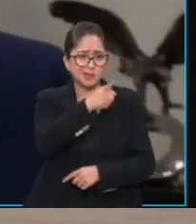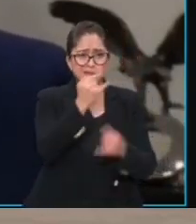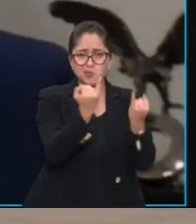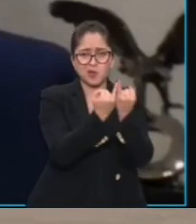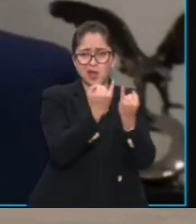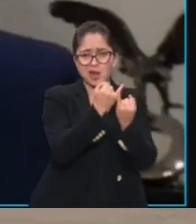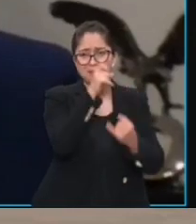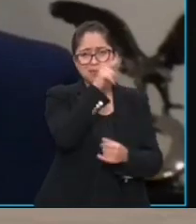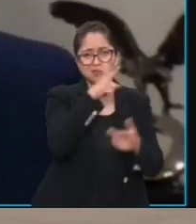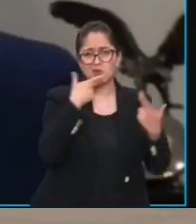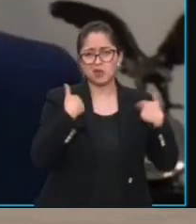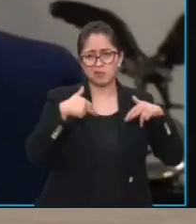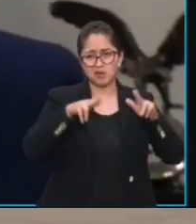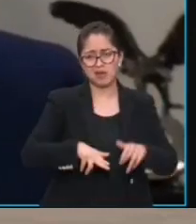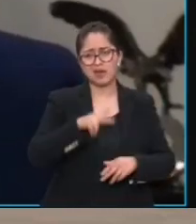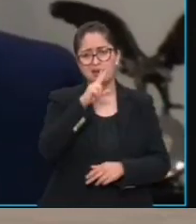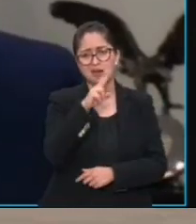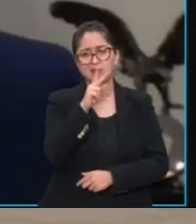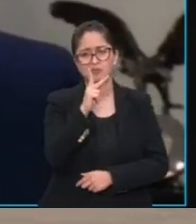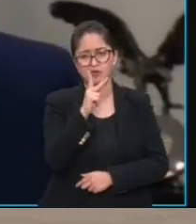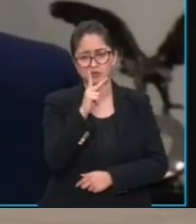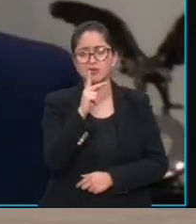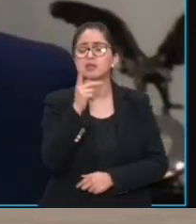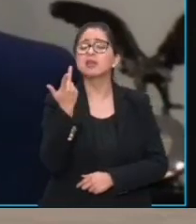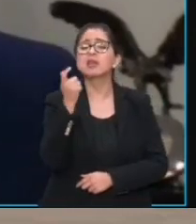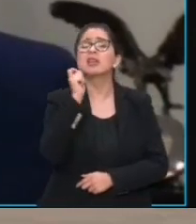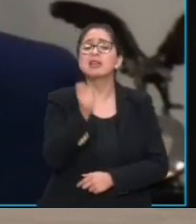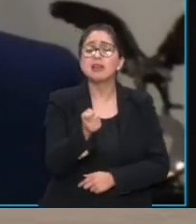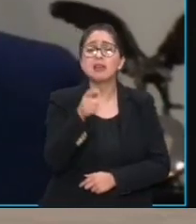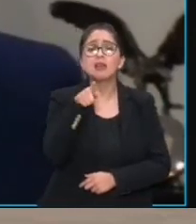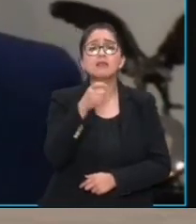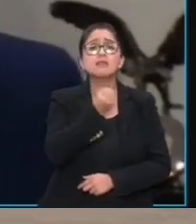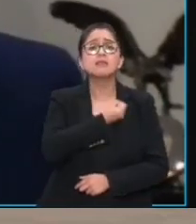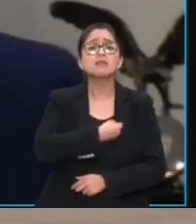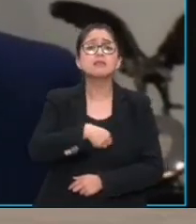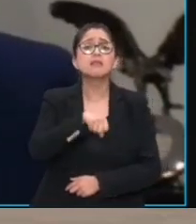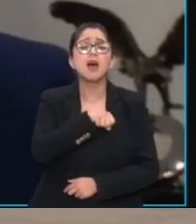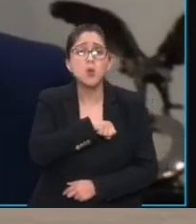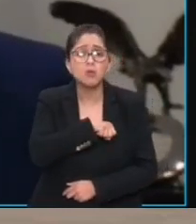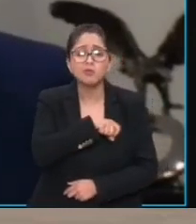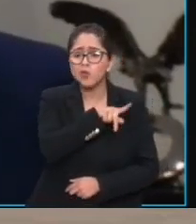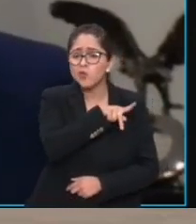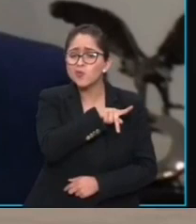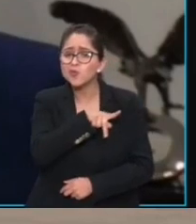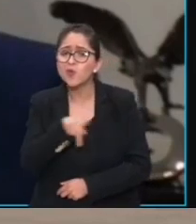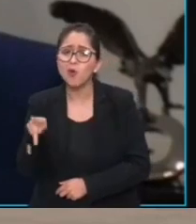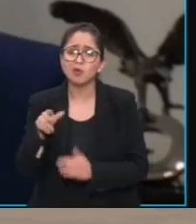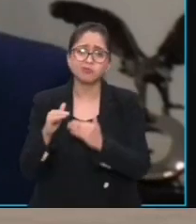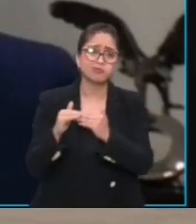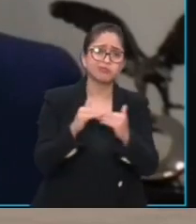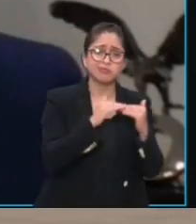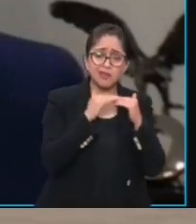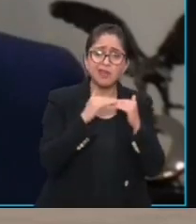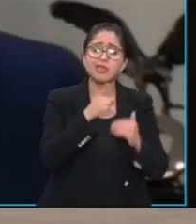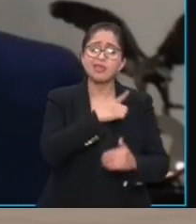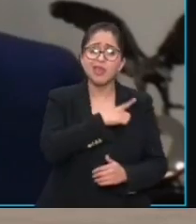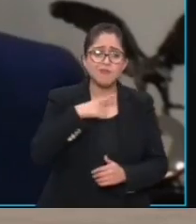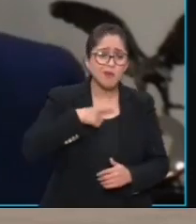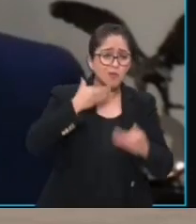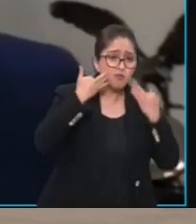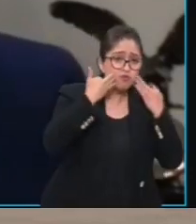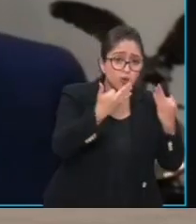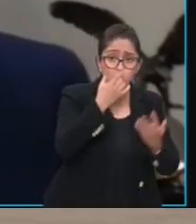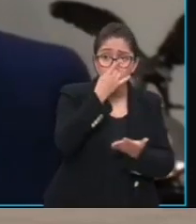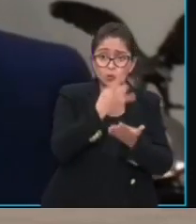bueno, México debe estar consciente que la salud es un punto de encuentro entre todos y hay que actuar con evidencias, no con